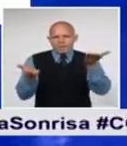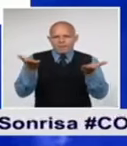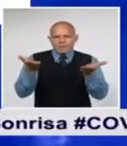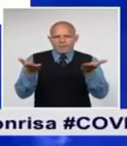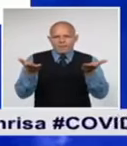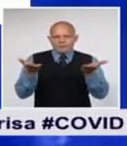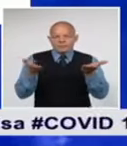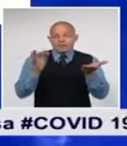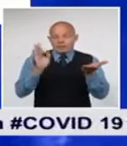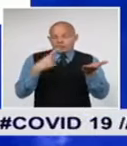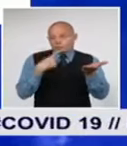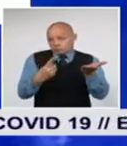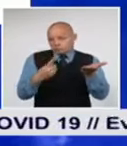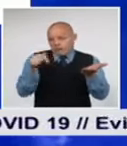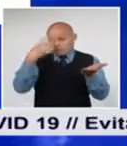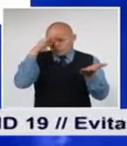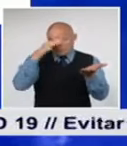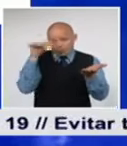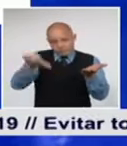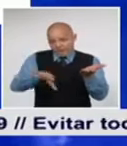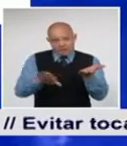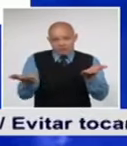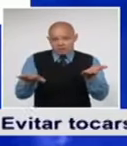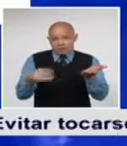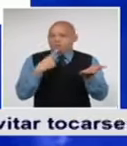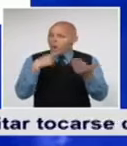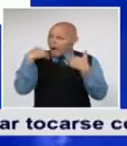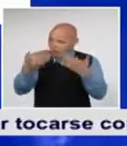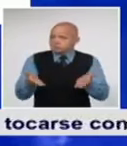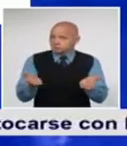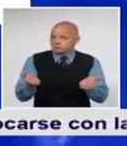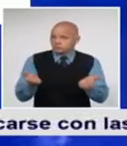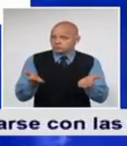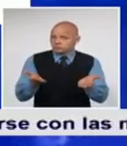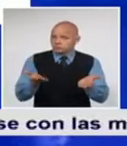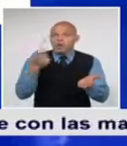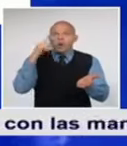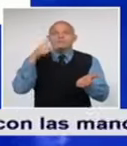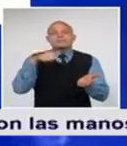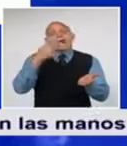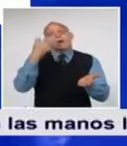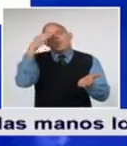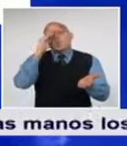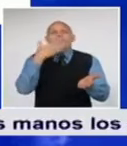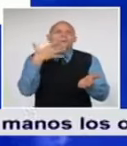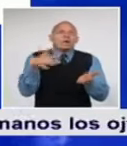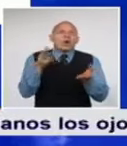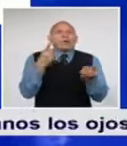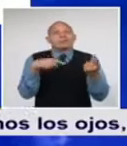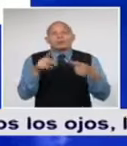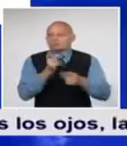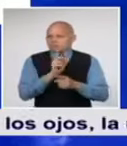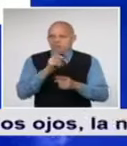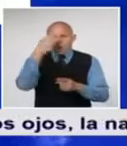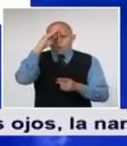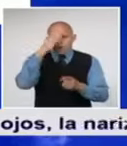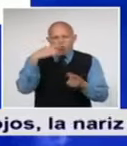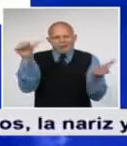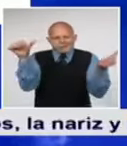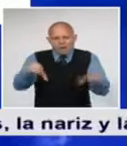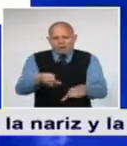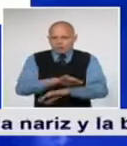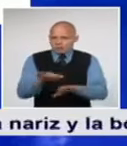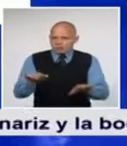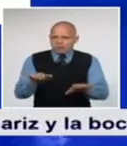no engañarnos en cuanto al número de casos, en cuanto a los propósitos de Cuba. No es que vayamos mal, es que hemos tenido un